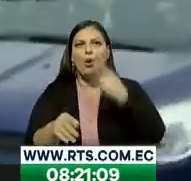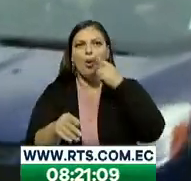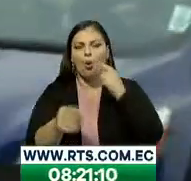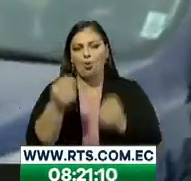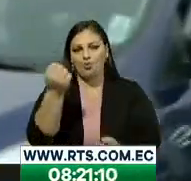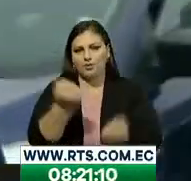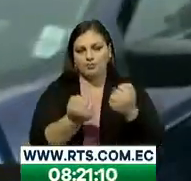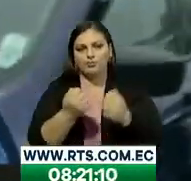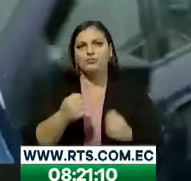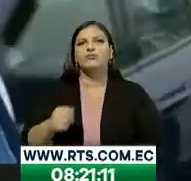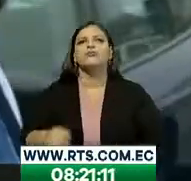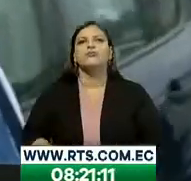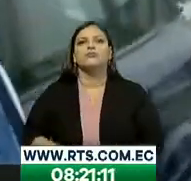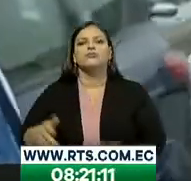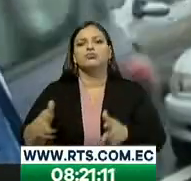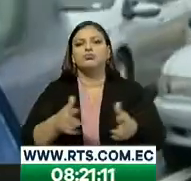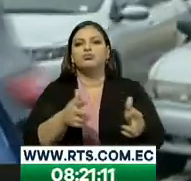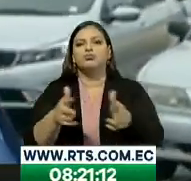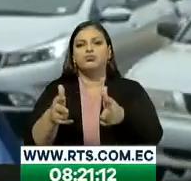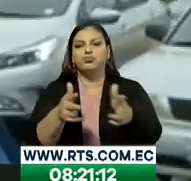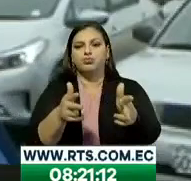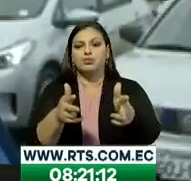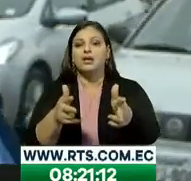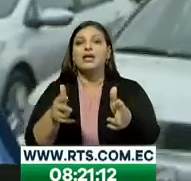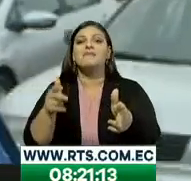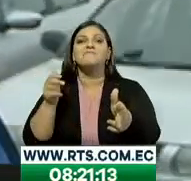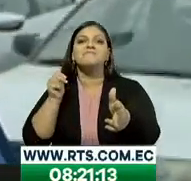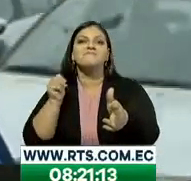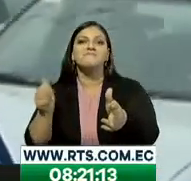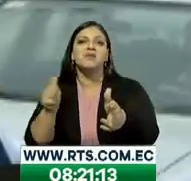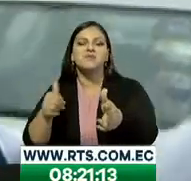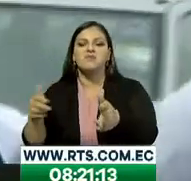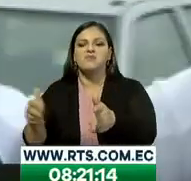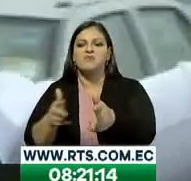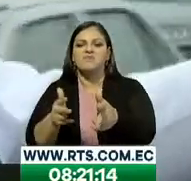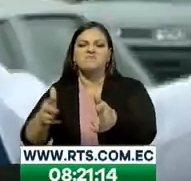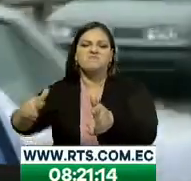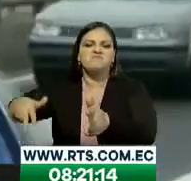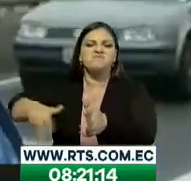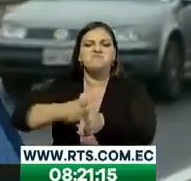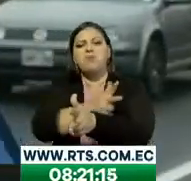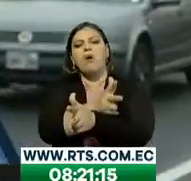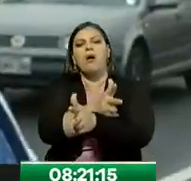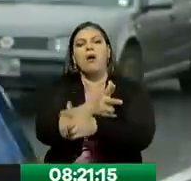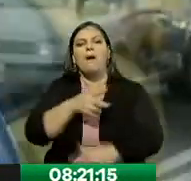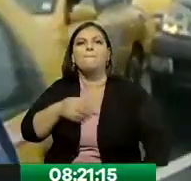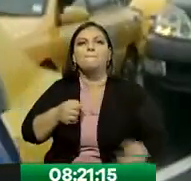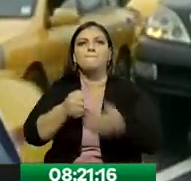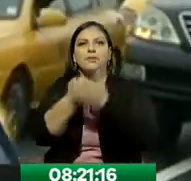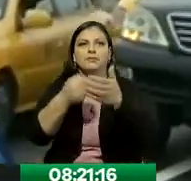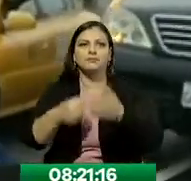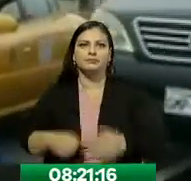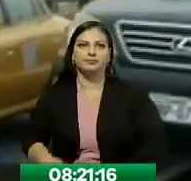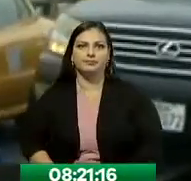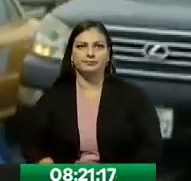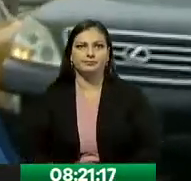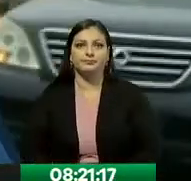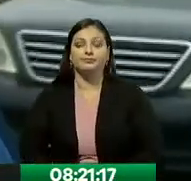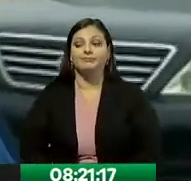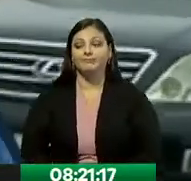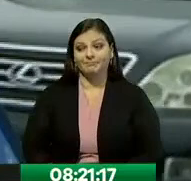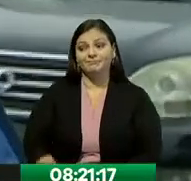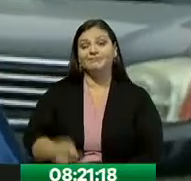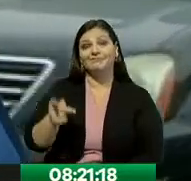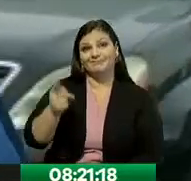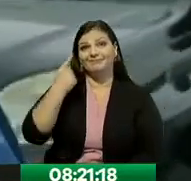auto salió con golpes. Al momento fue trasladada al hospital de Lies, que queda aquí cerca. Bueno, los dos vehículos van a ser trasladados